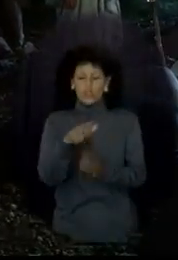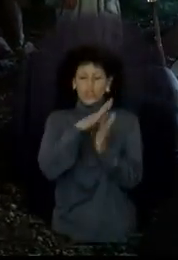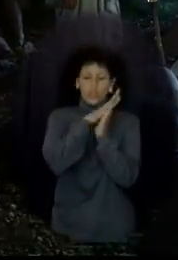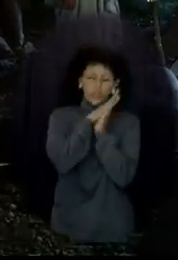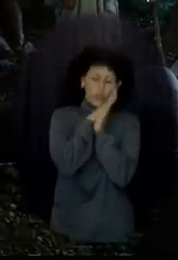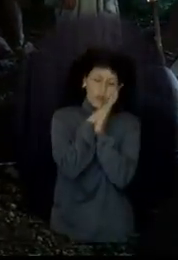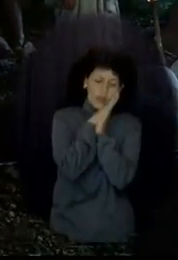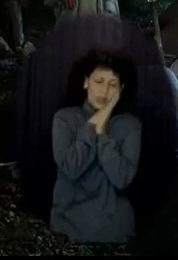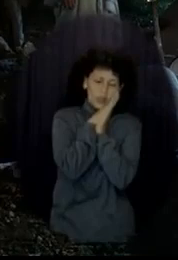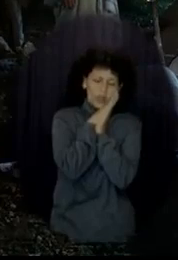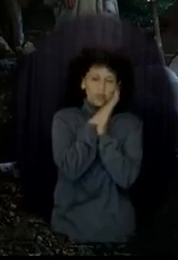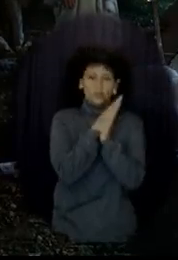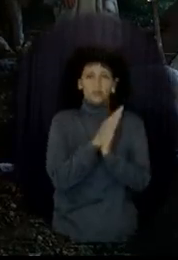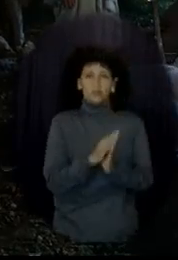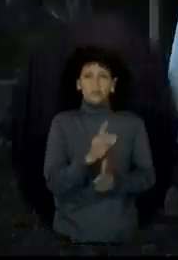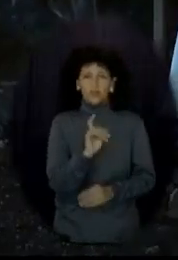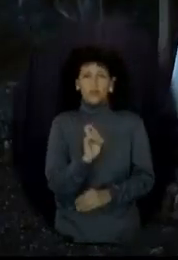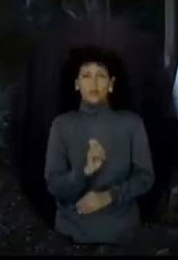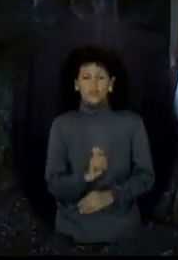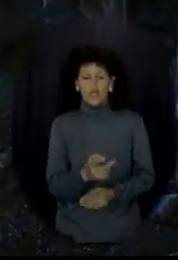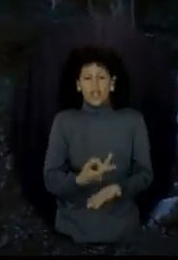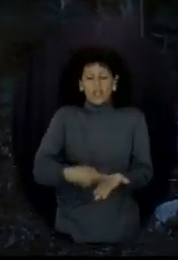¿Por qué están durmiendo?